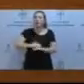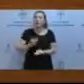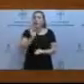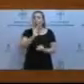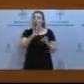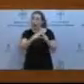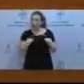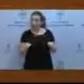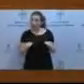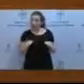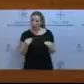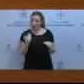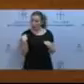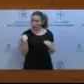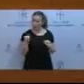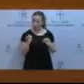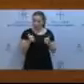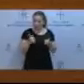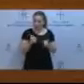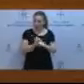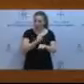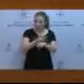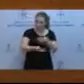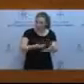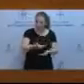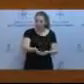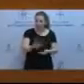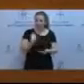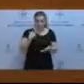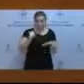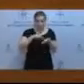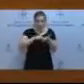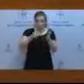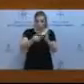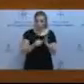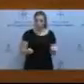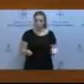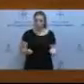recientemente manos a la obra y está ya con esta solución.